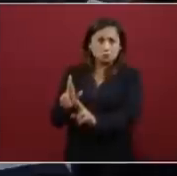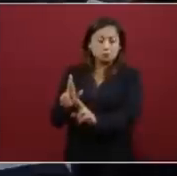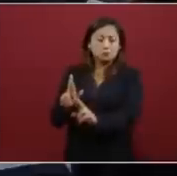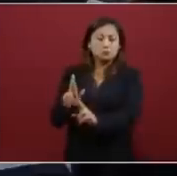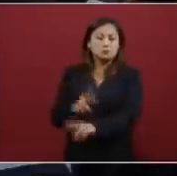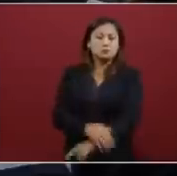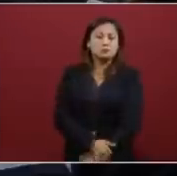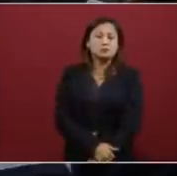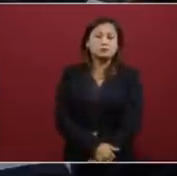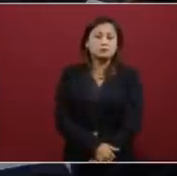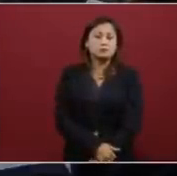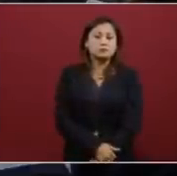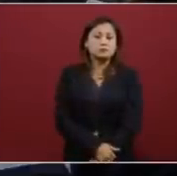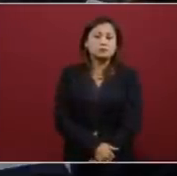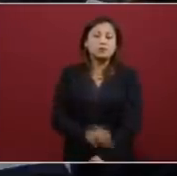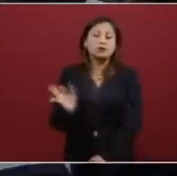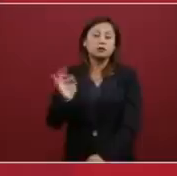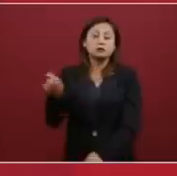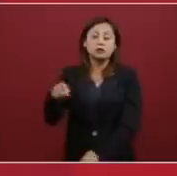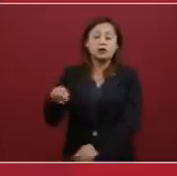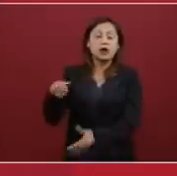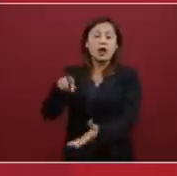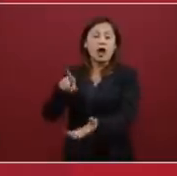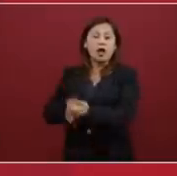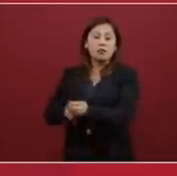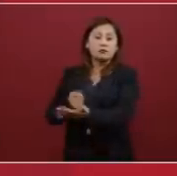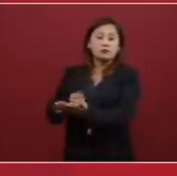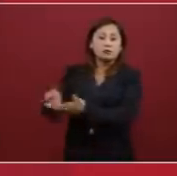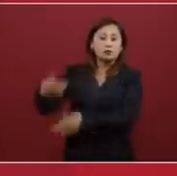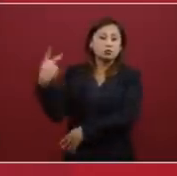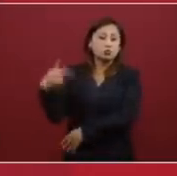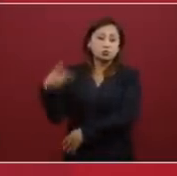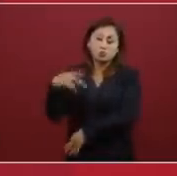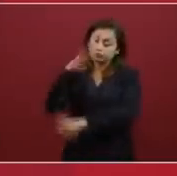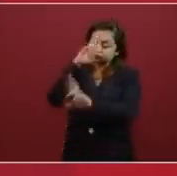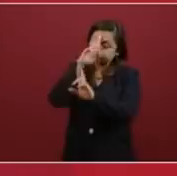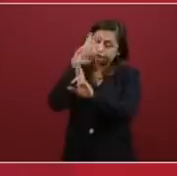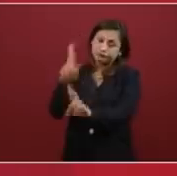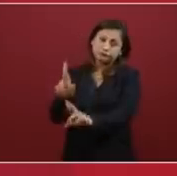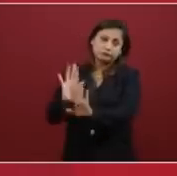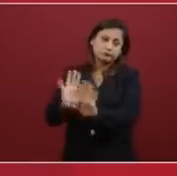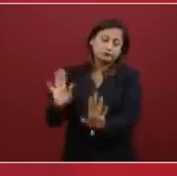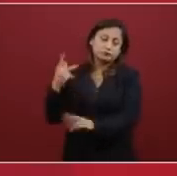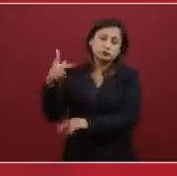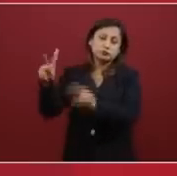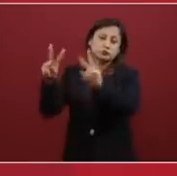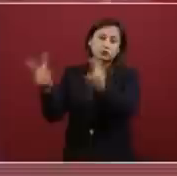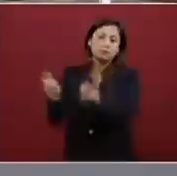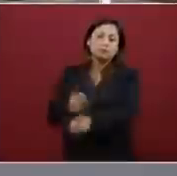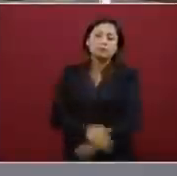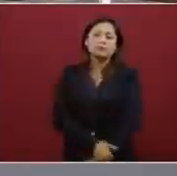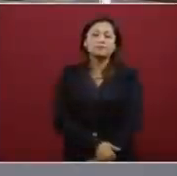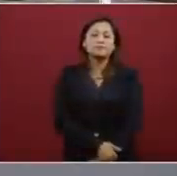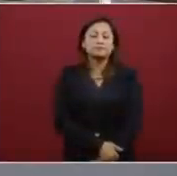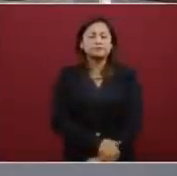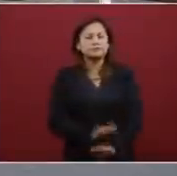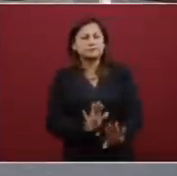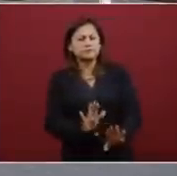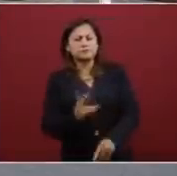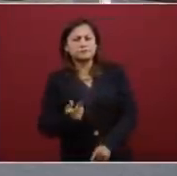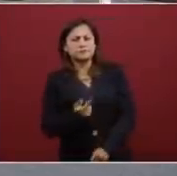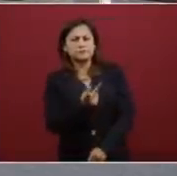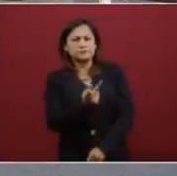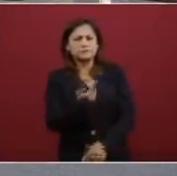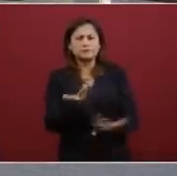intervenir y decidir sobre estos asuntos. Gracias. Entonces, ¿no está investigando